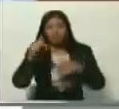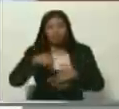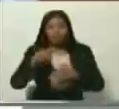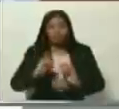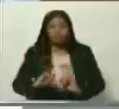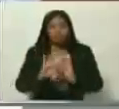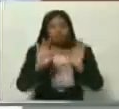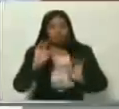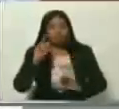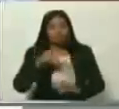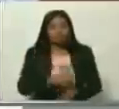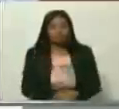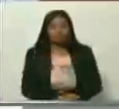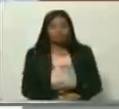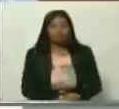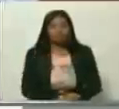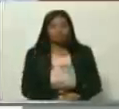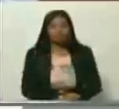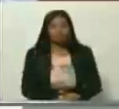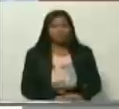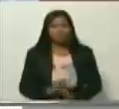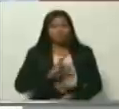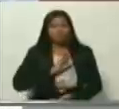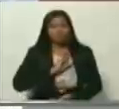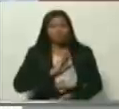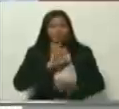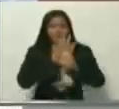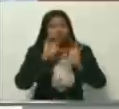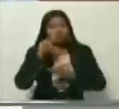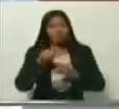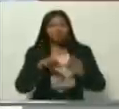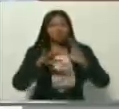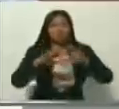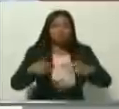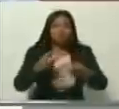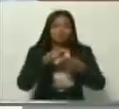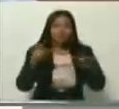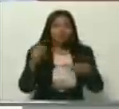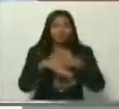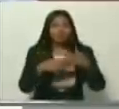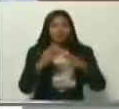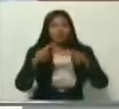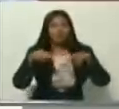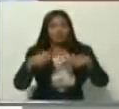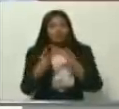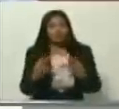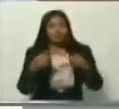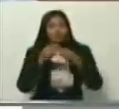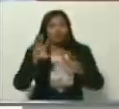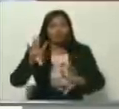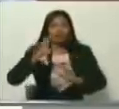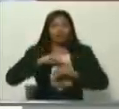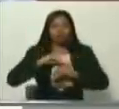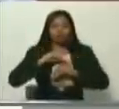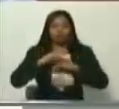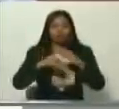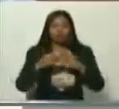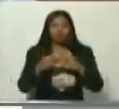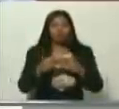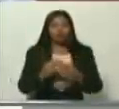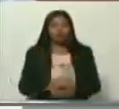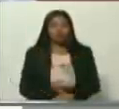mismo, el comisionado Monsalve, secretario general de gobierno actual, asume de manera